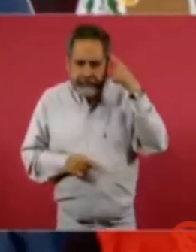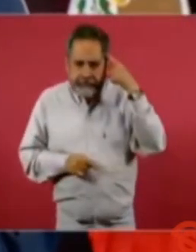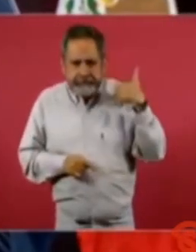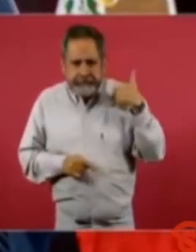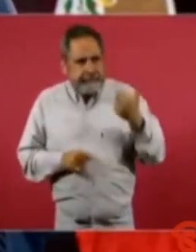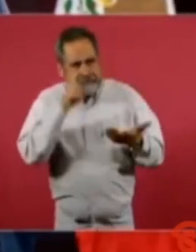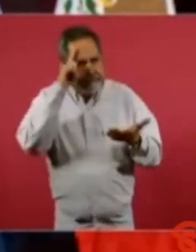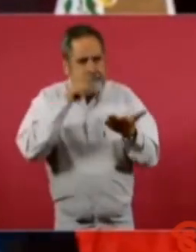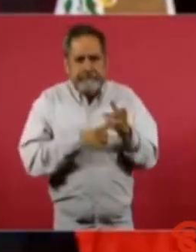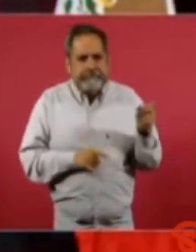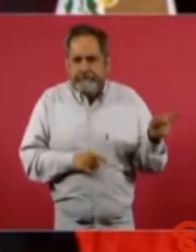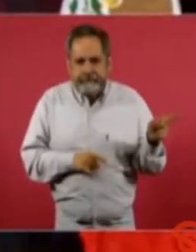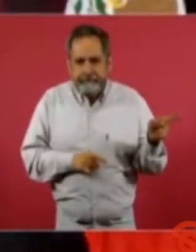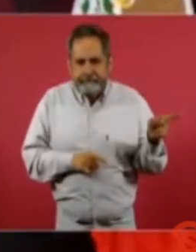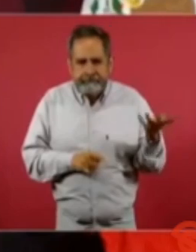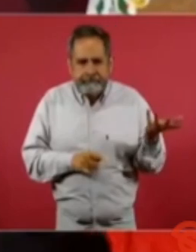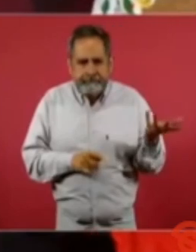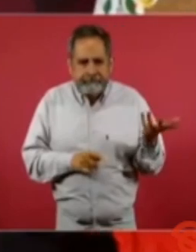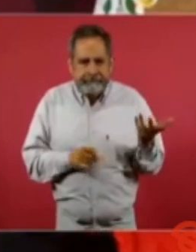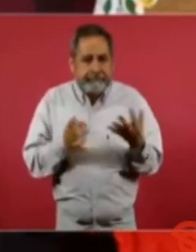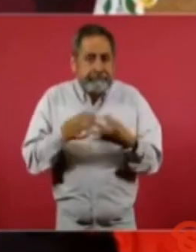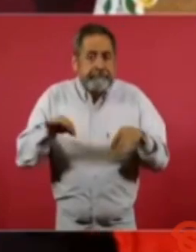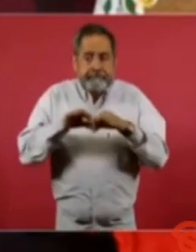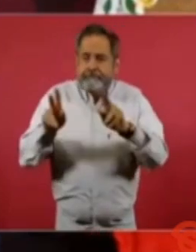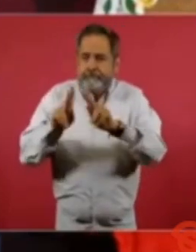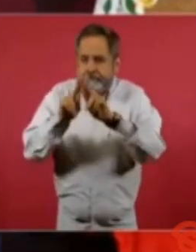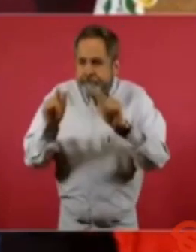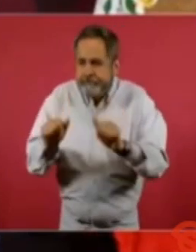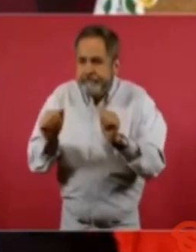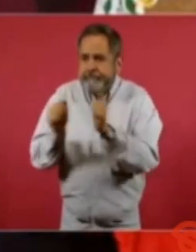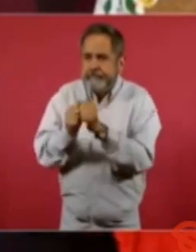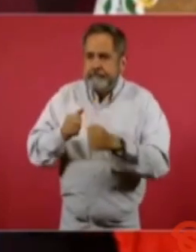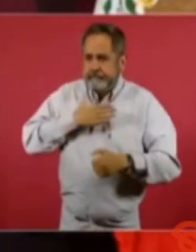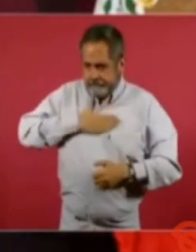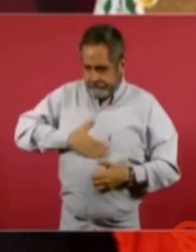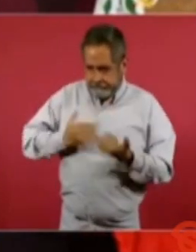creen que la paz es fruto de la justicia.